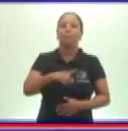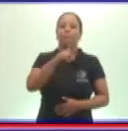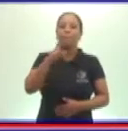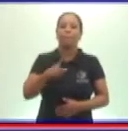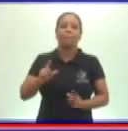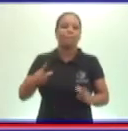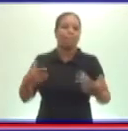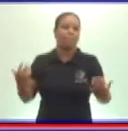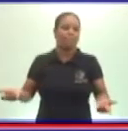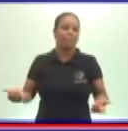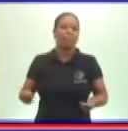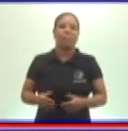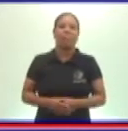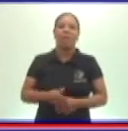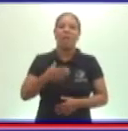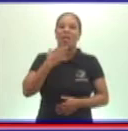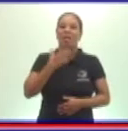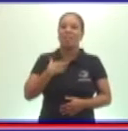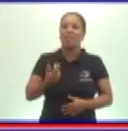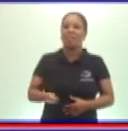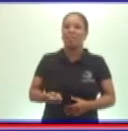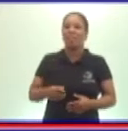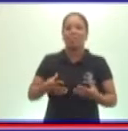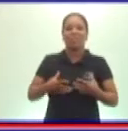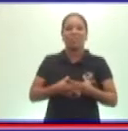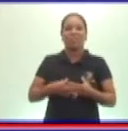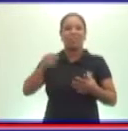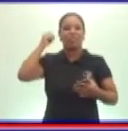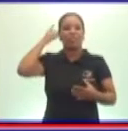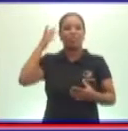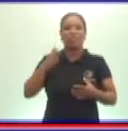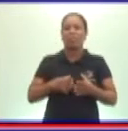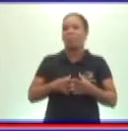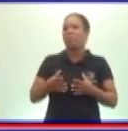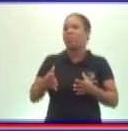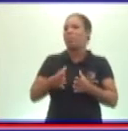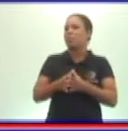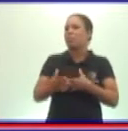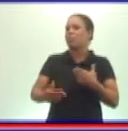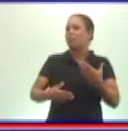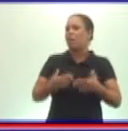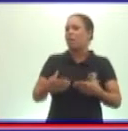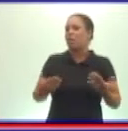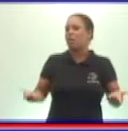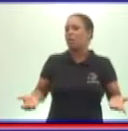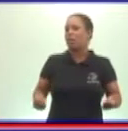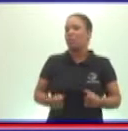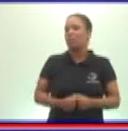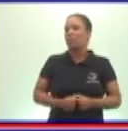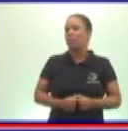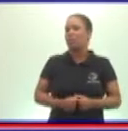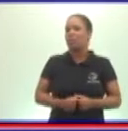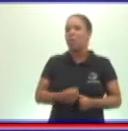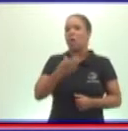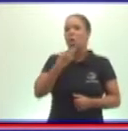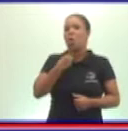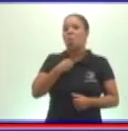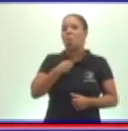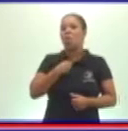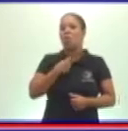siguiente: ¿cómo se relacionan sus ideas y comportamientos? Es decir, ¿cómo puedo yo en esa